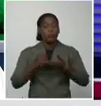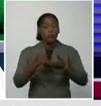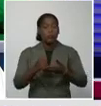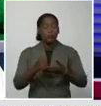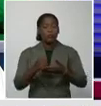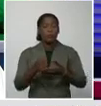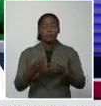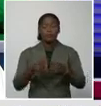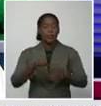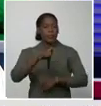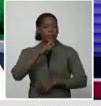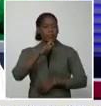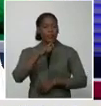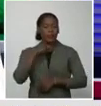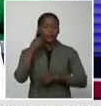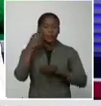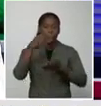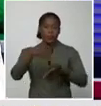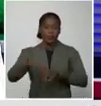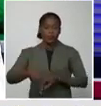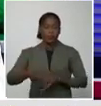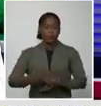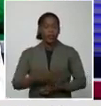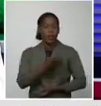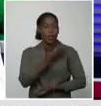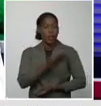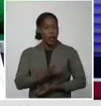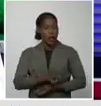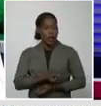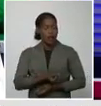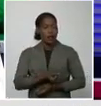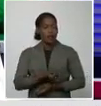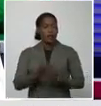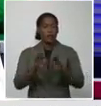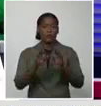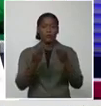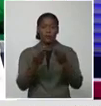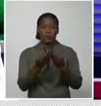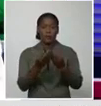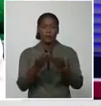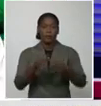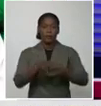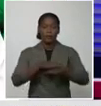ello. Reiteramos nuestras condolencias a familiares y amistades.